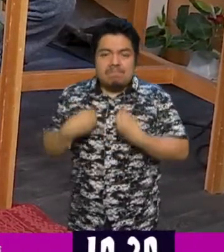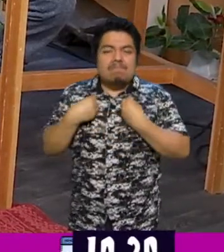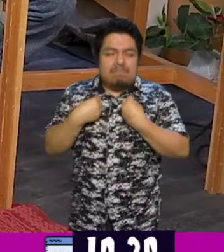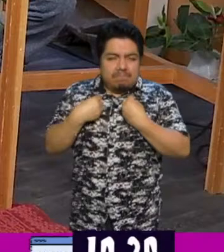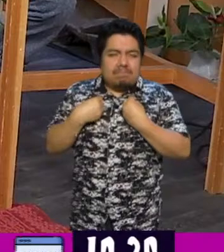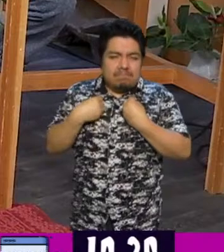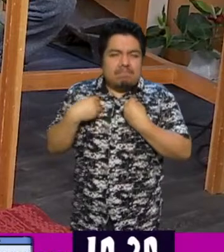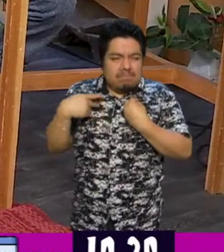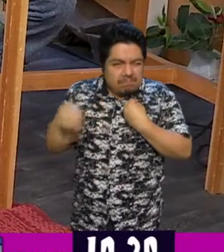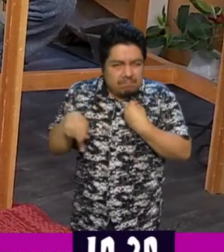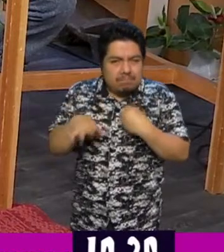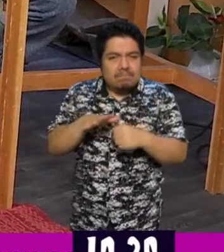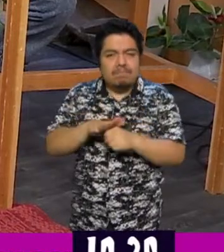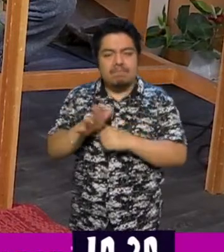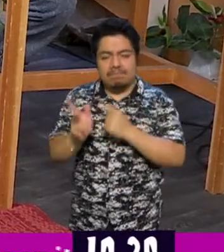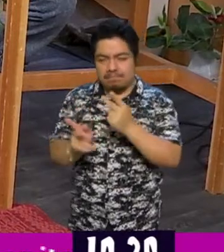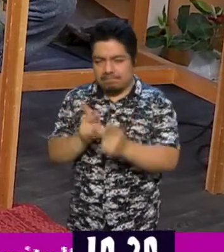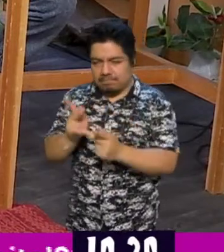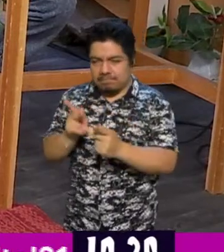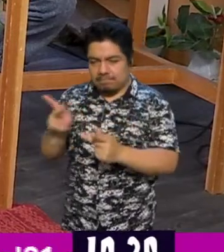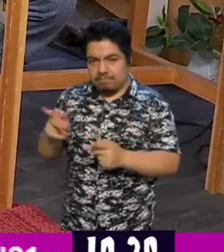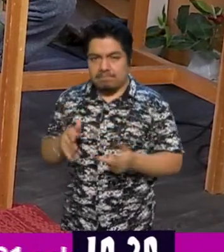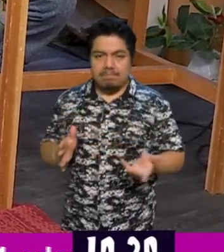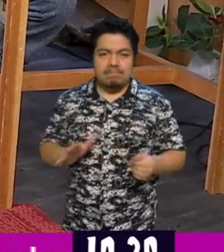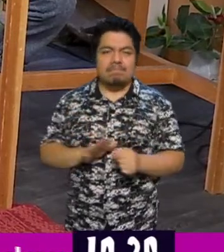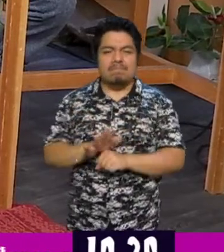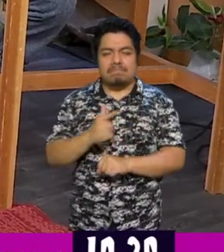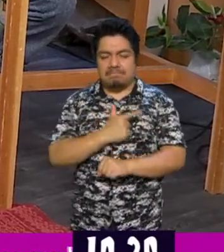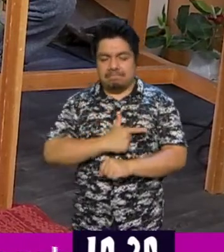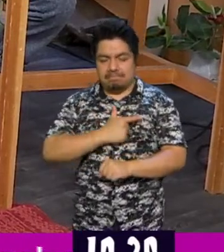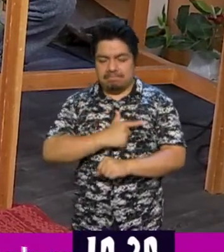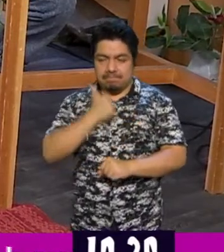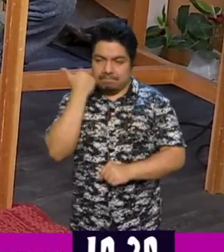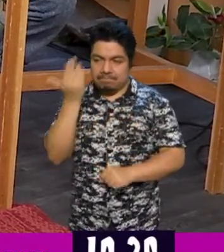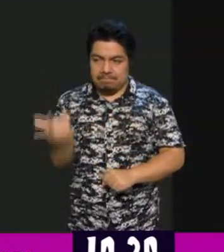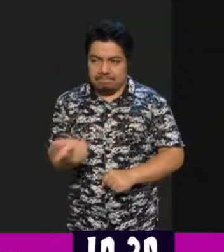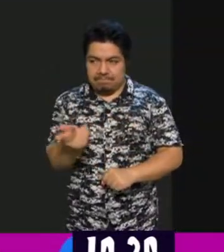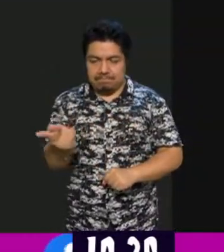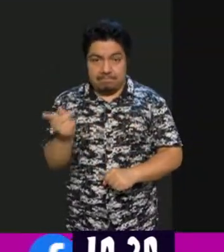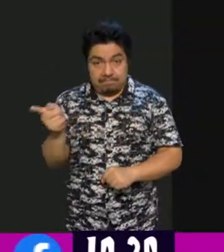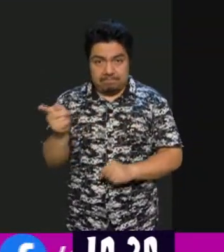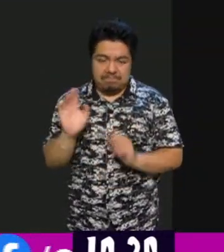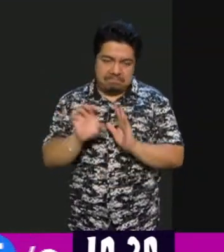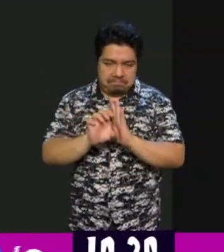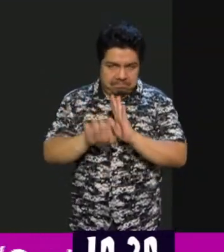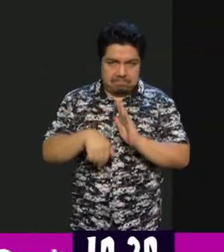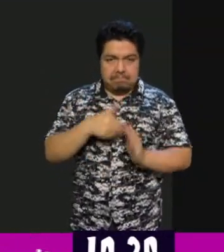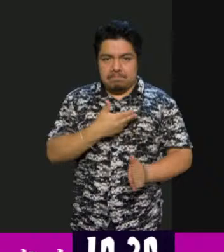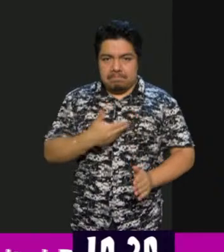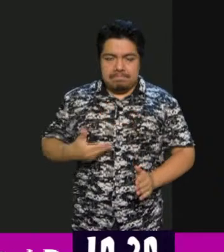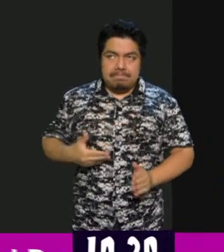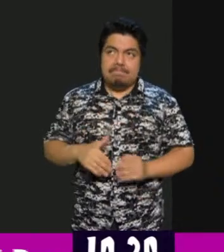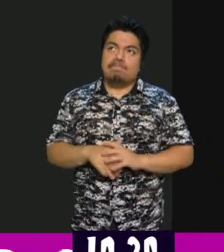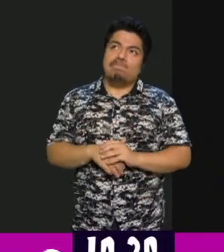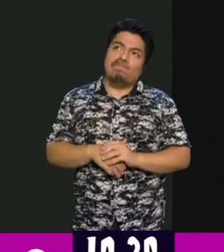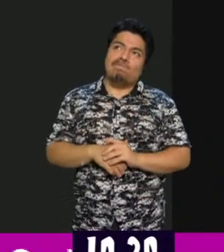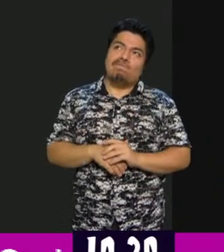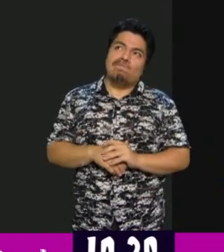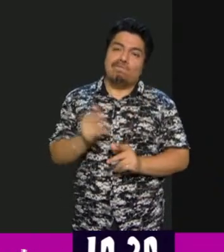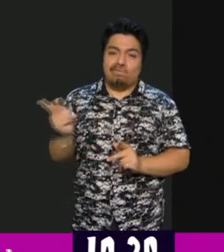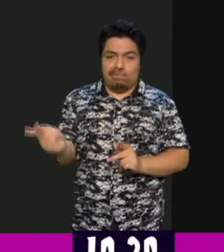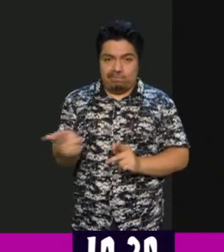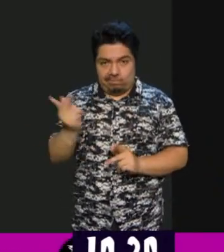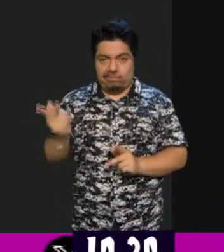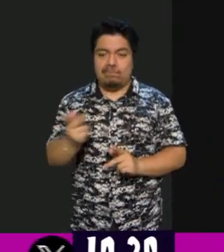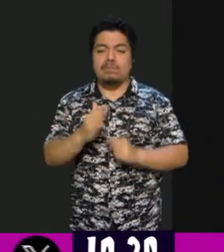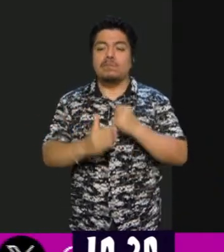personal, en lo íntimo, ¿qué te gustaría preguntar? Lo que me gustaría preguntarle al presidente, ¿por qué